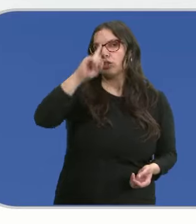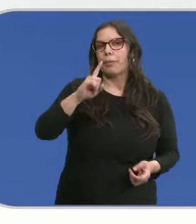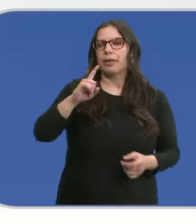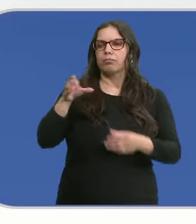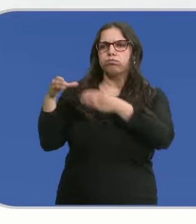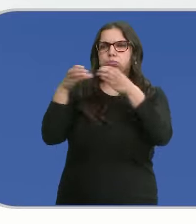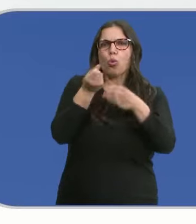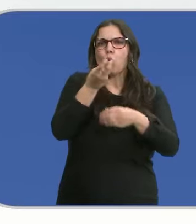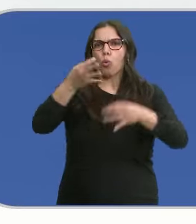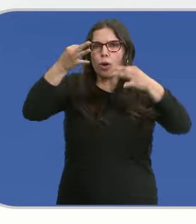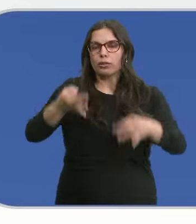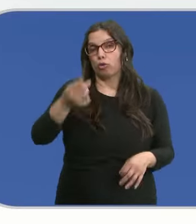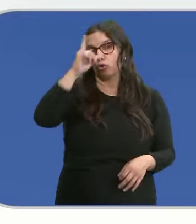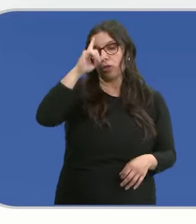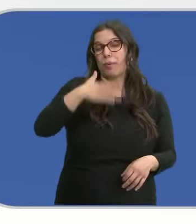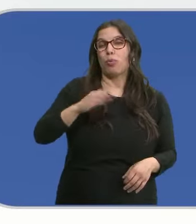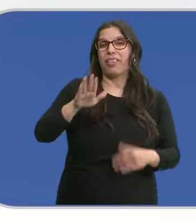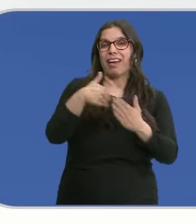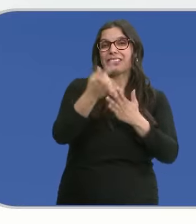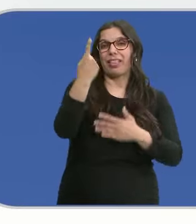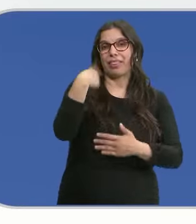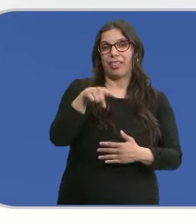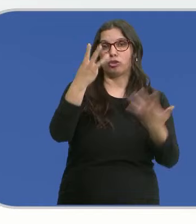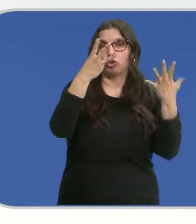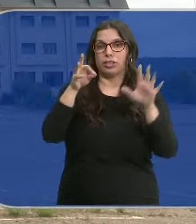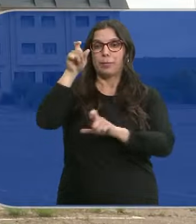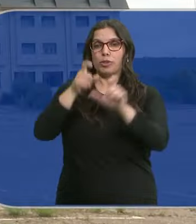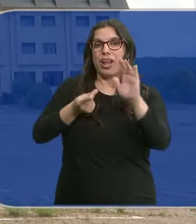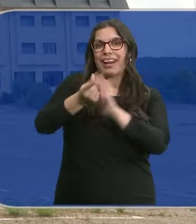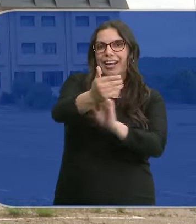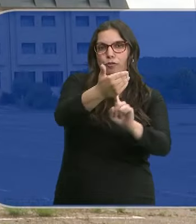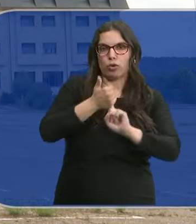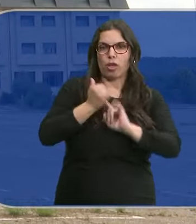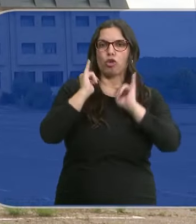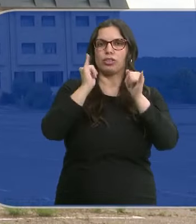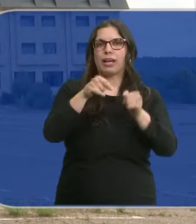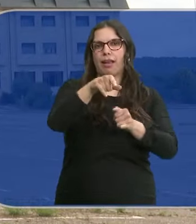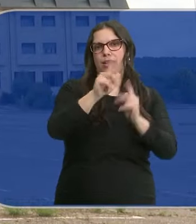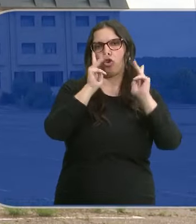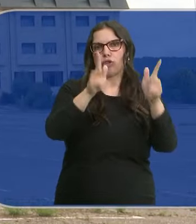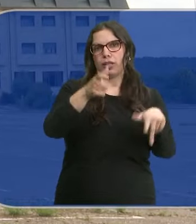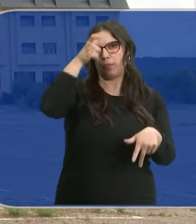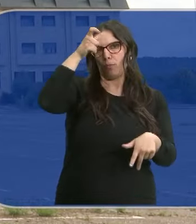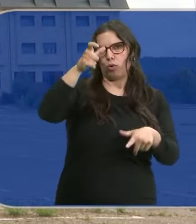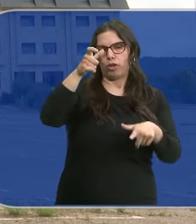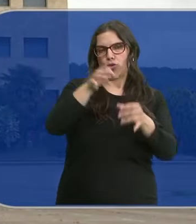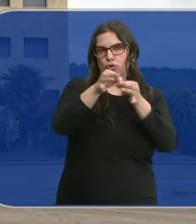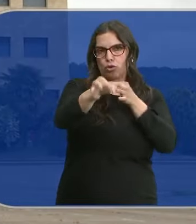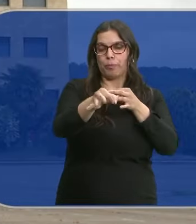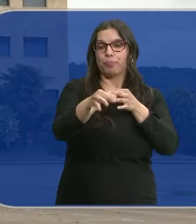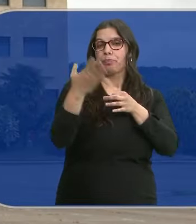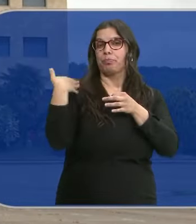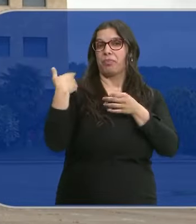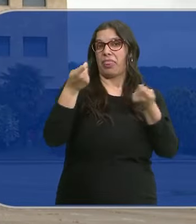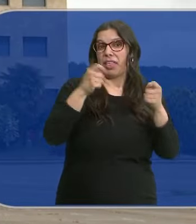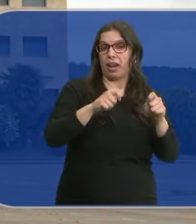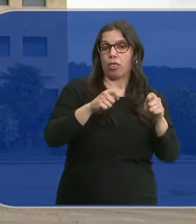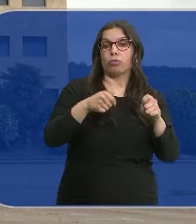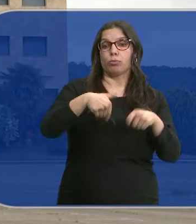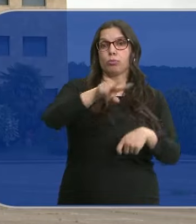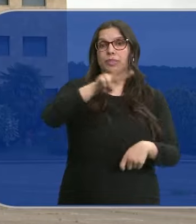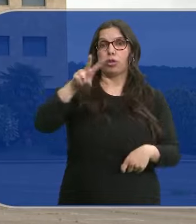cifra concreta, pero podrían ser hasta 180 los refugiados que lleguen al Chalet del Pozo de Villarrodrigo de las Regueras, un hotel cerrado en 2013 que